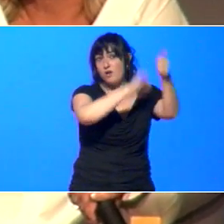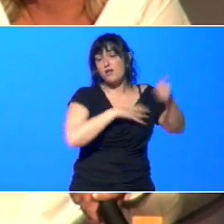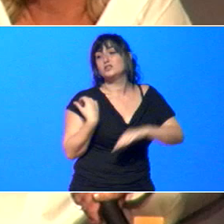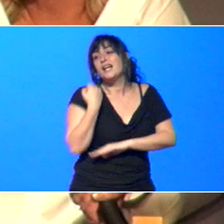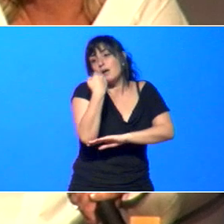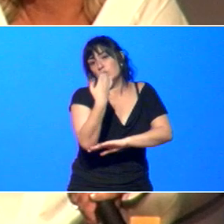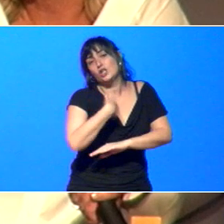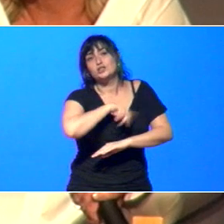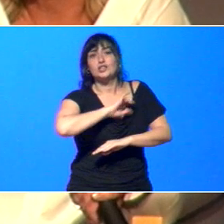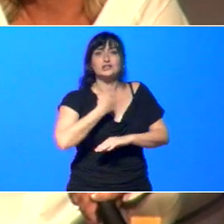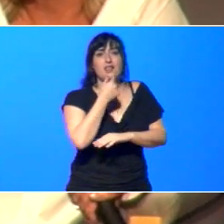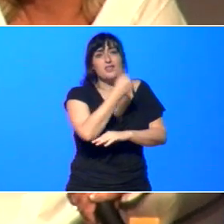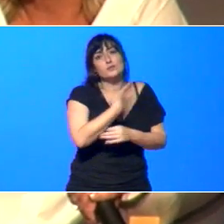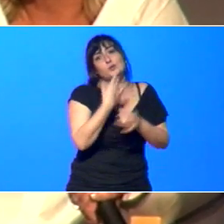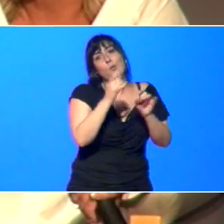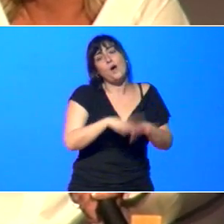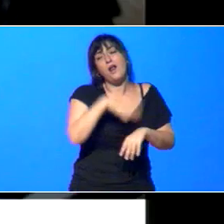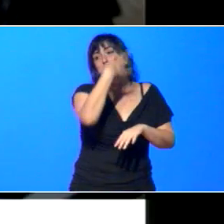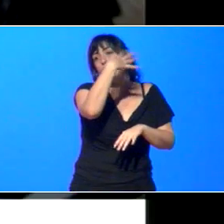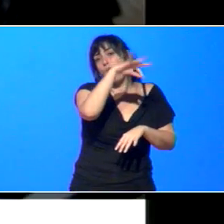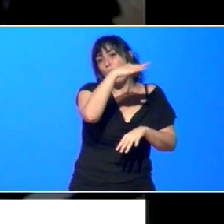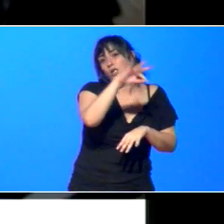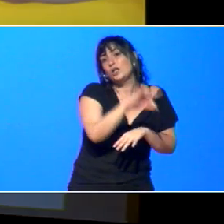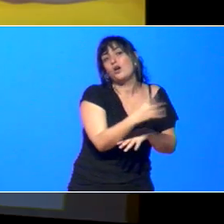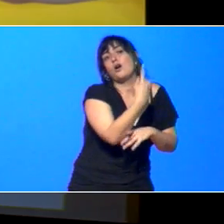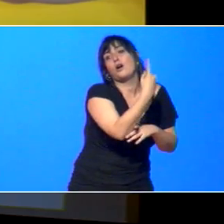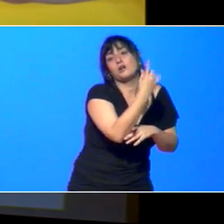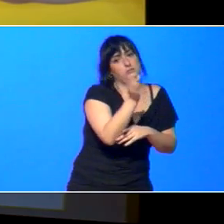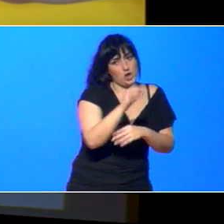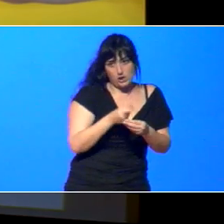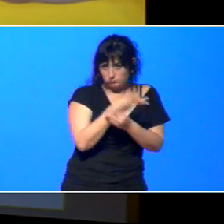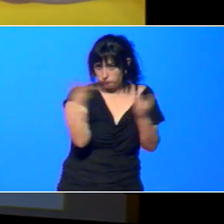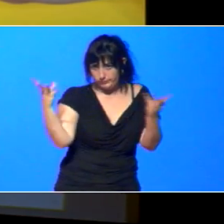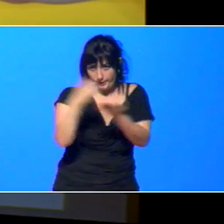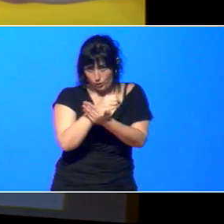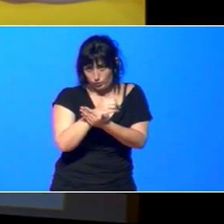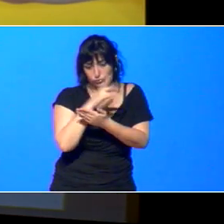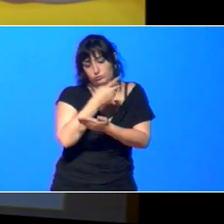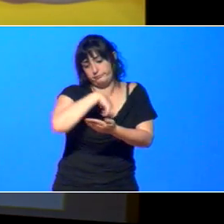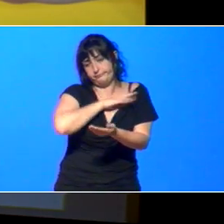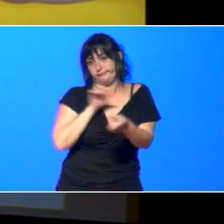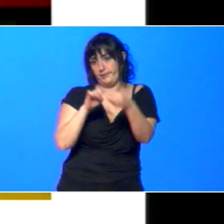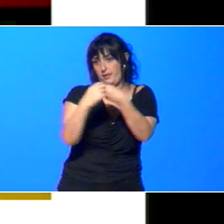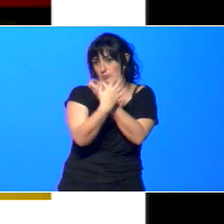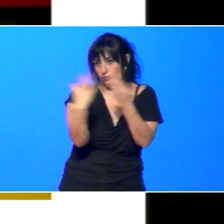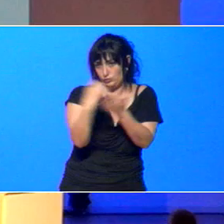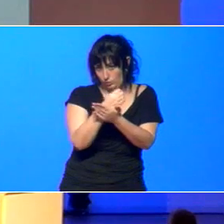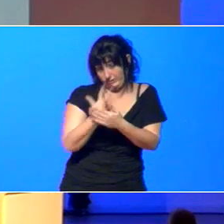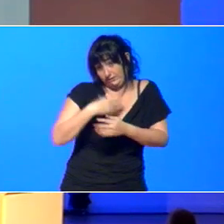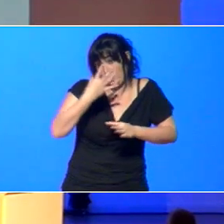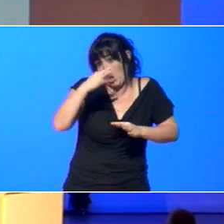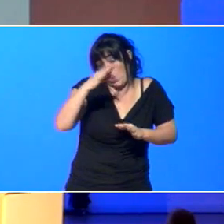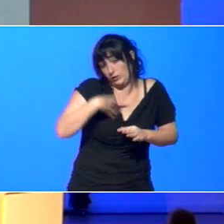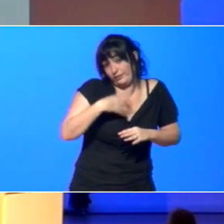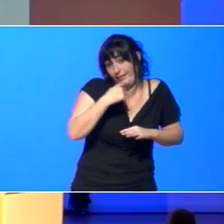refiriendo únicamente al profesorado, nos estamos refiriendo a todos los que estamos y que formamos parte de esto, ¿no? Y eso es lo único que...